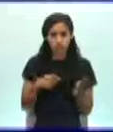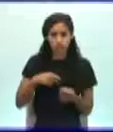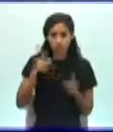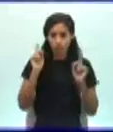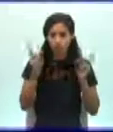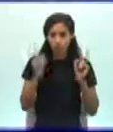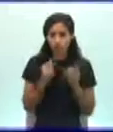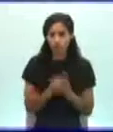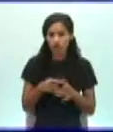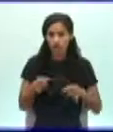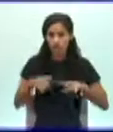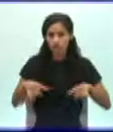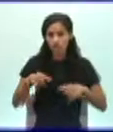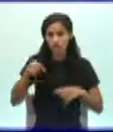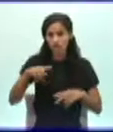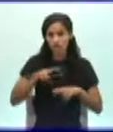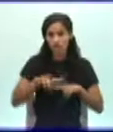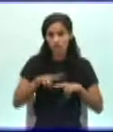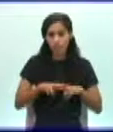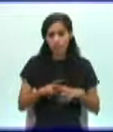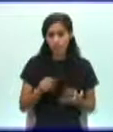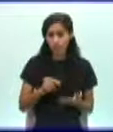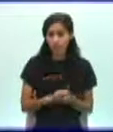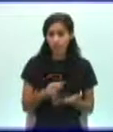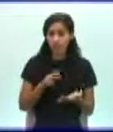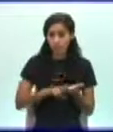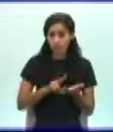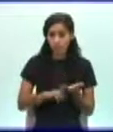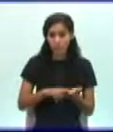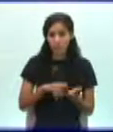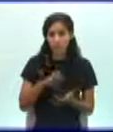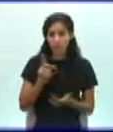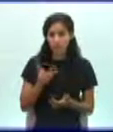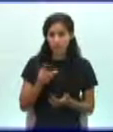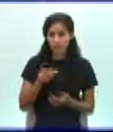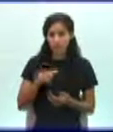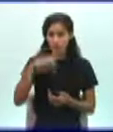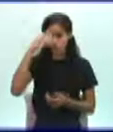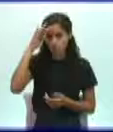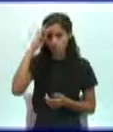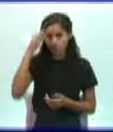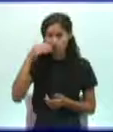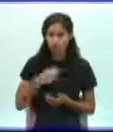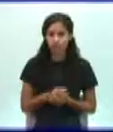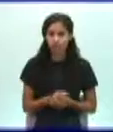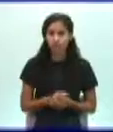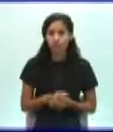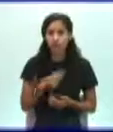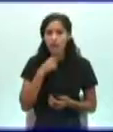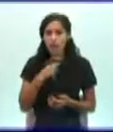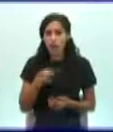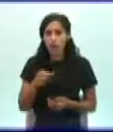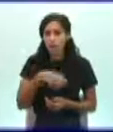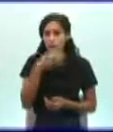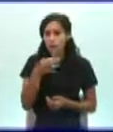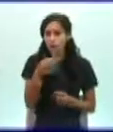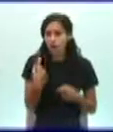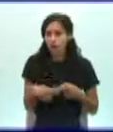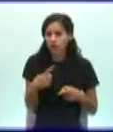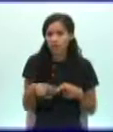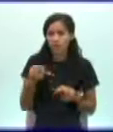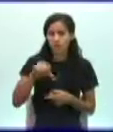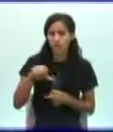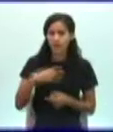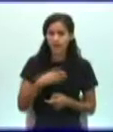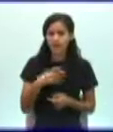la Universidad de La Habana. Fue miembro del Partido del Pueblo Cubano Ortodoxo, denunció enérgicamente la corrupción, el abandono oficial y